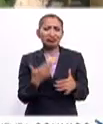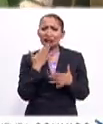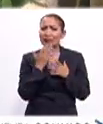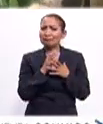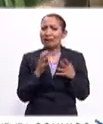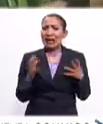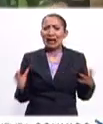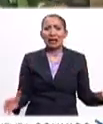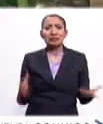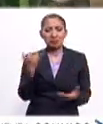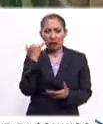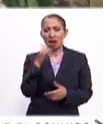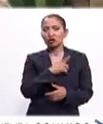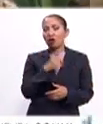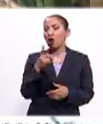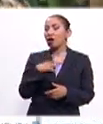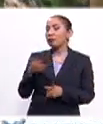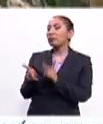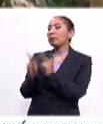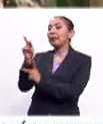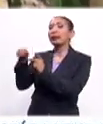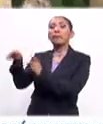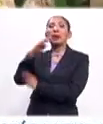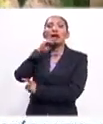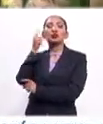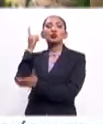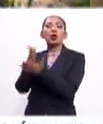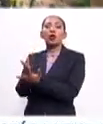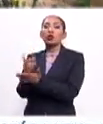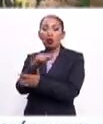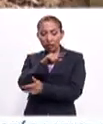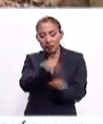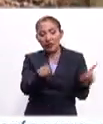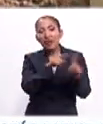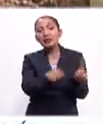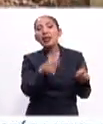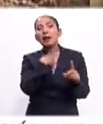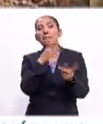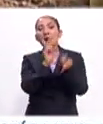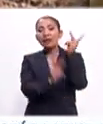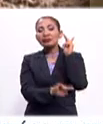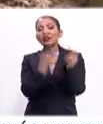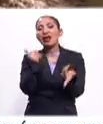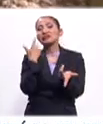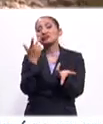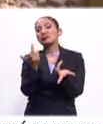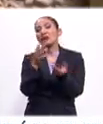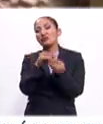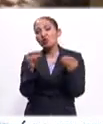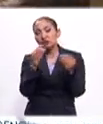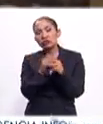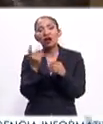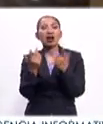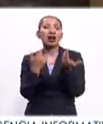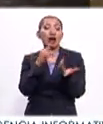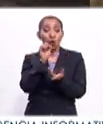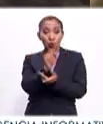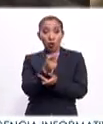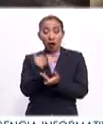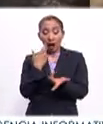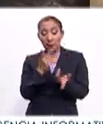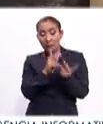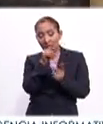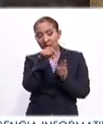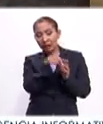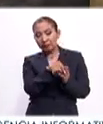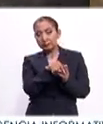pues son mayores que si solo cultivara el maíz. Muchas veces el campesino planta a una